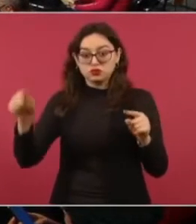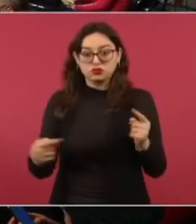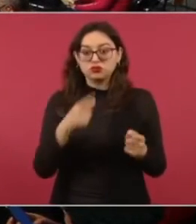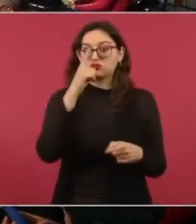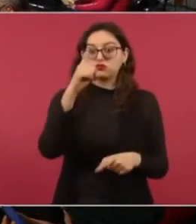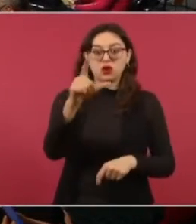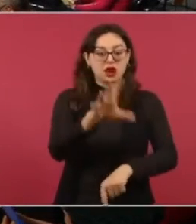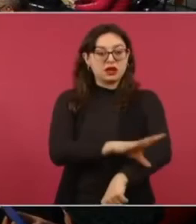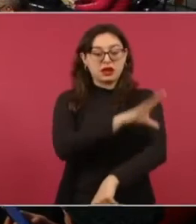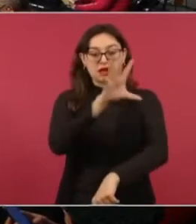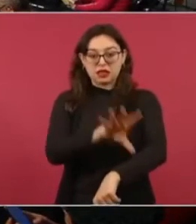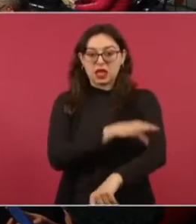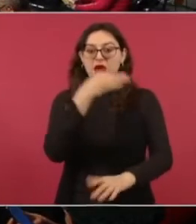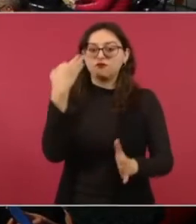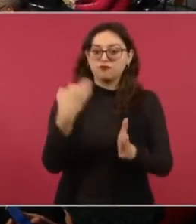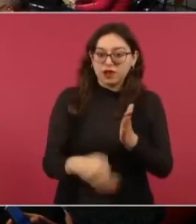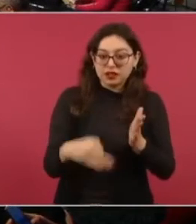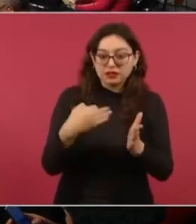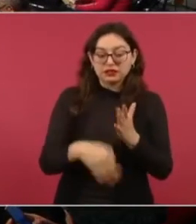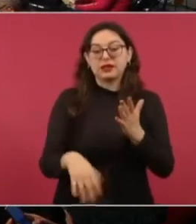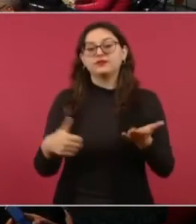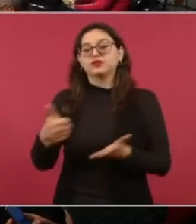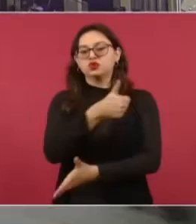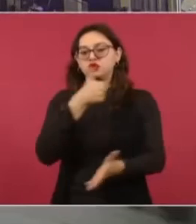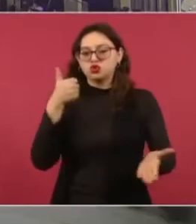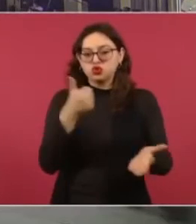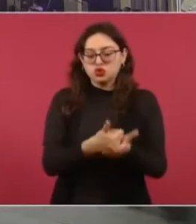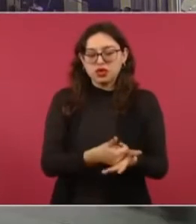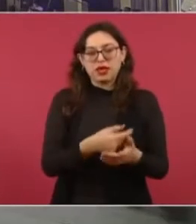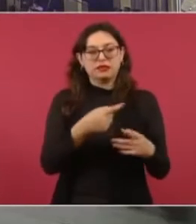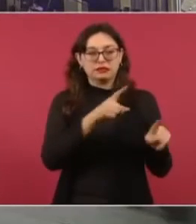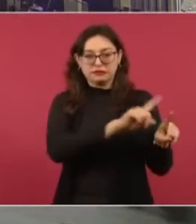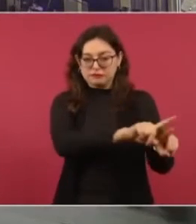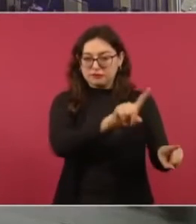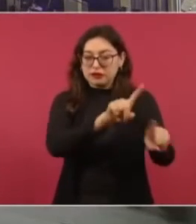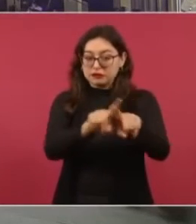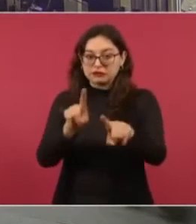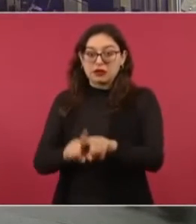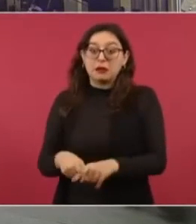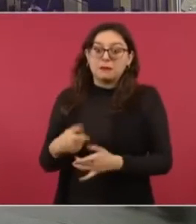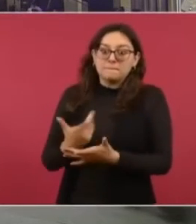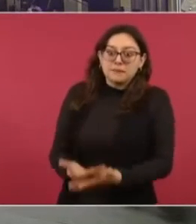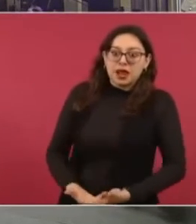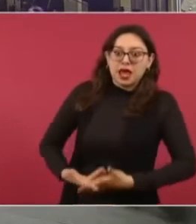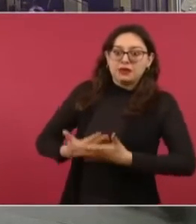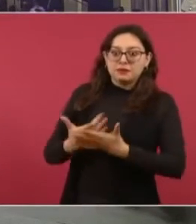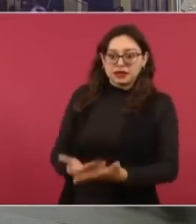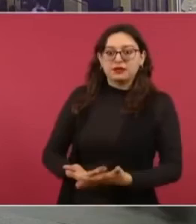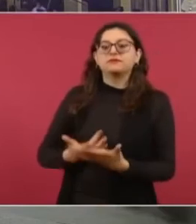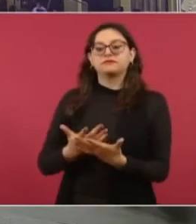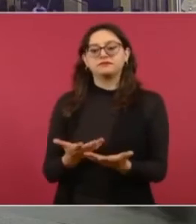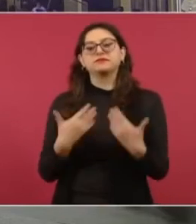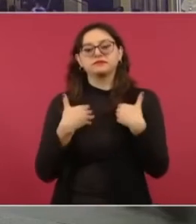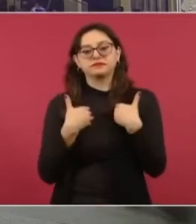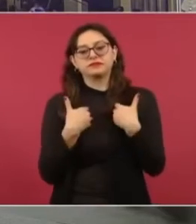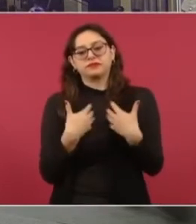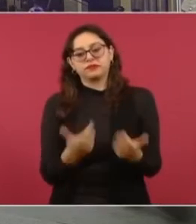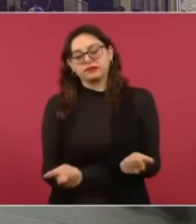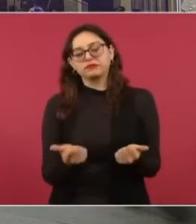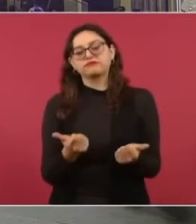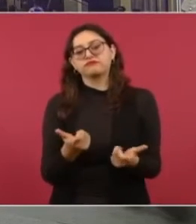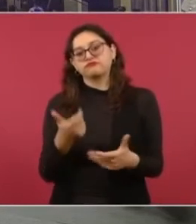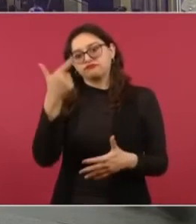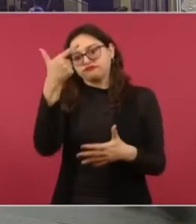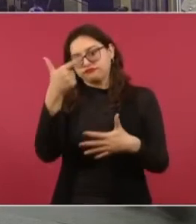energía eléctrica en ciudades pequeñas como Tlaxiaco, como Huajuapan, y que están en lista tal vez por la lista 17,